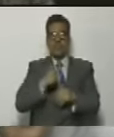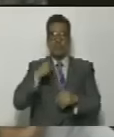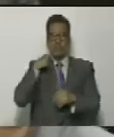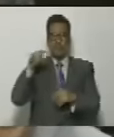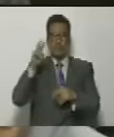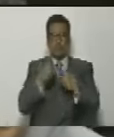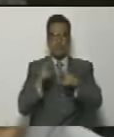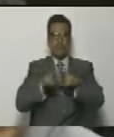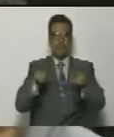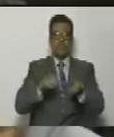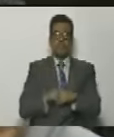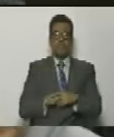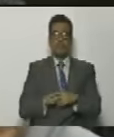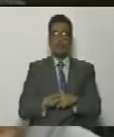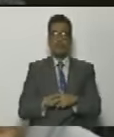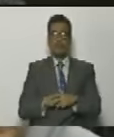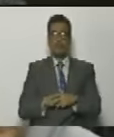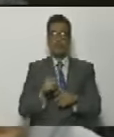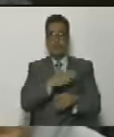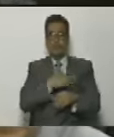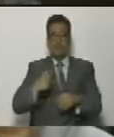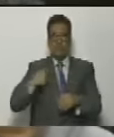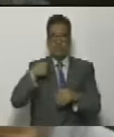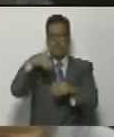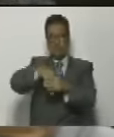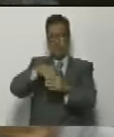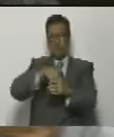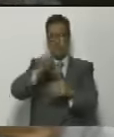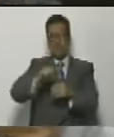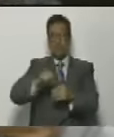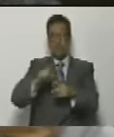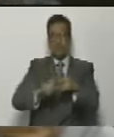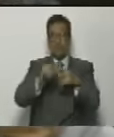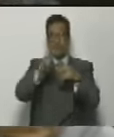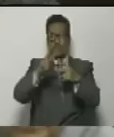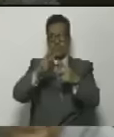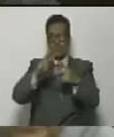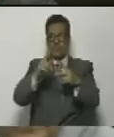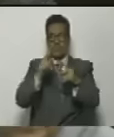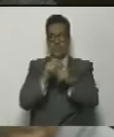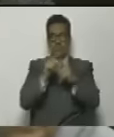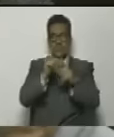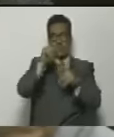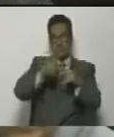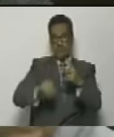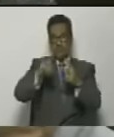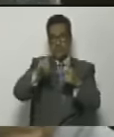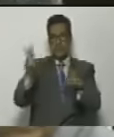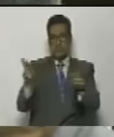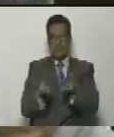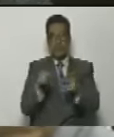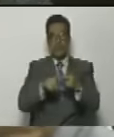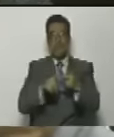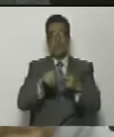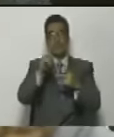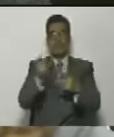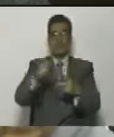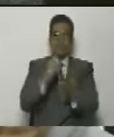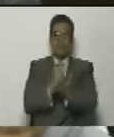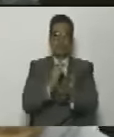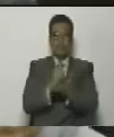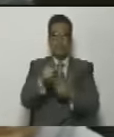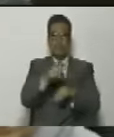apostar a la paz. Queremos elecciones. Segunda palabra, segundo concepto, señalado una y otra